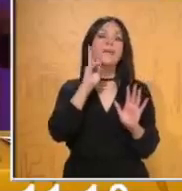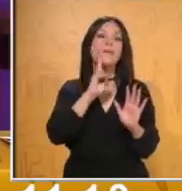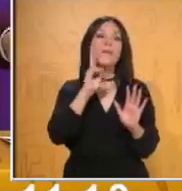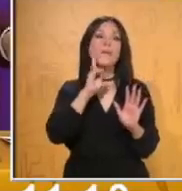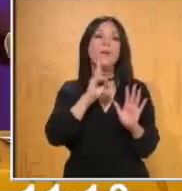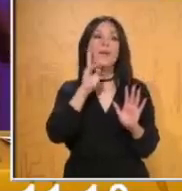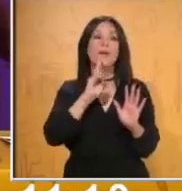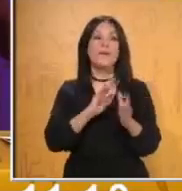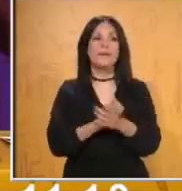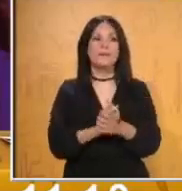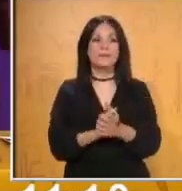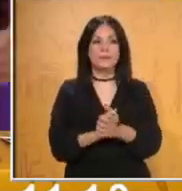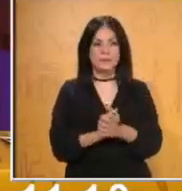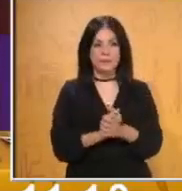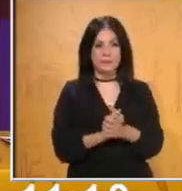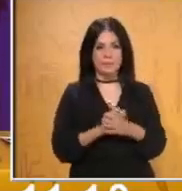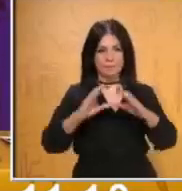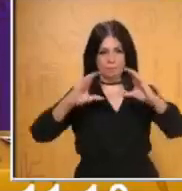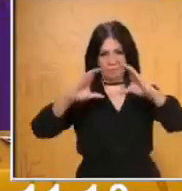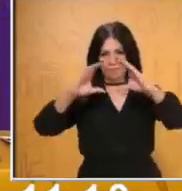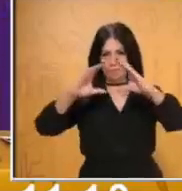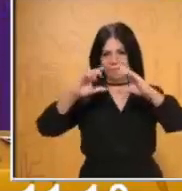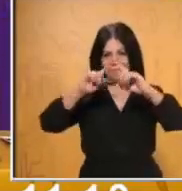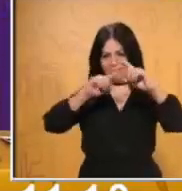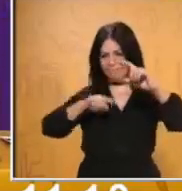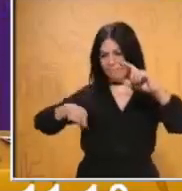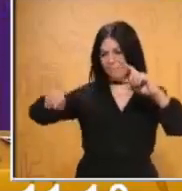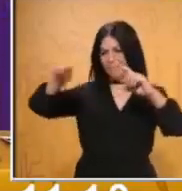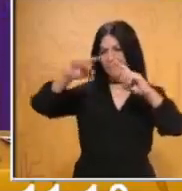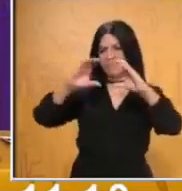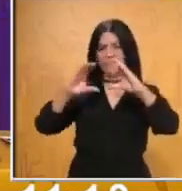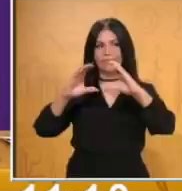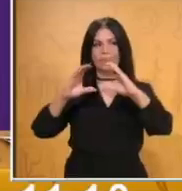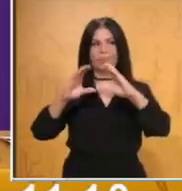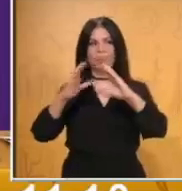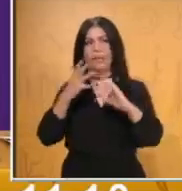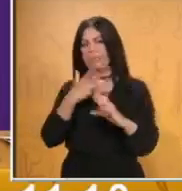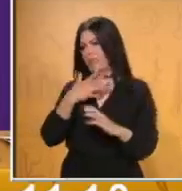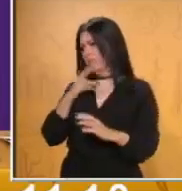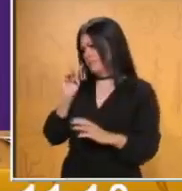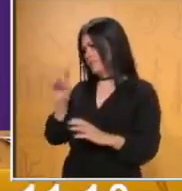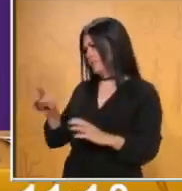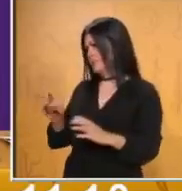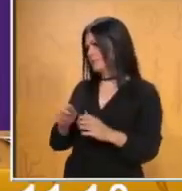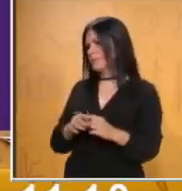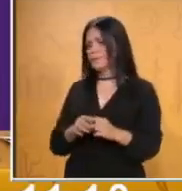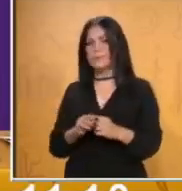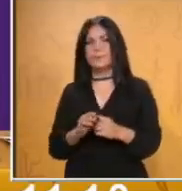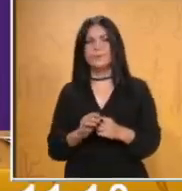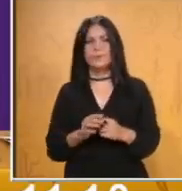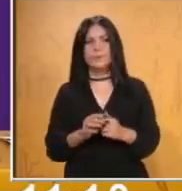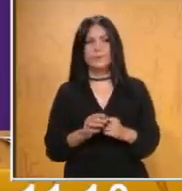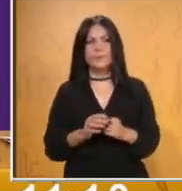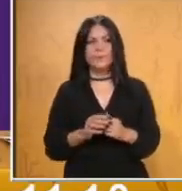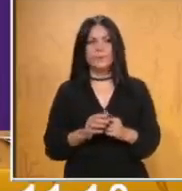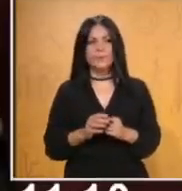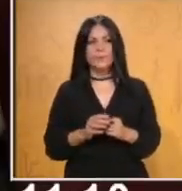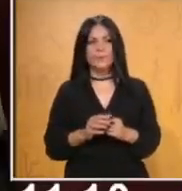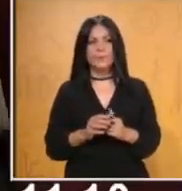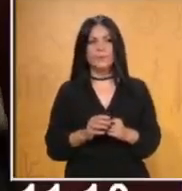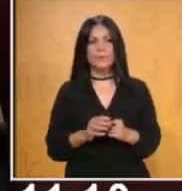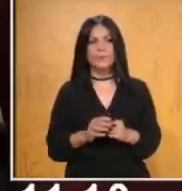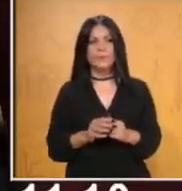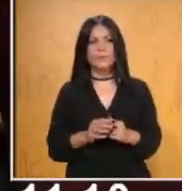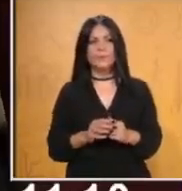la figura, ya tienes la figura hecha, ahí en casita te está apareciendo la figura. Nosotros ya la